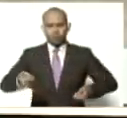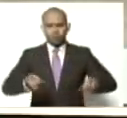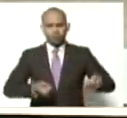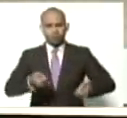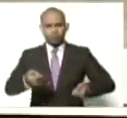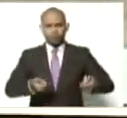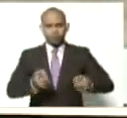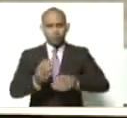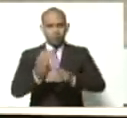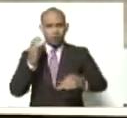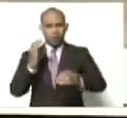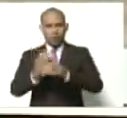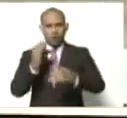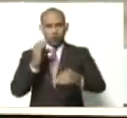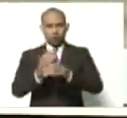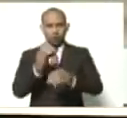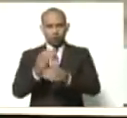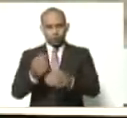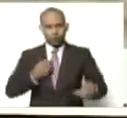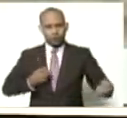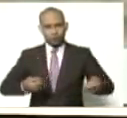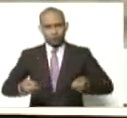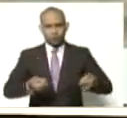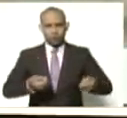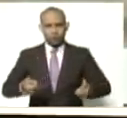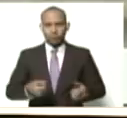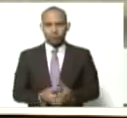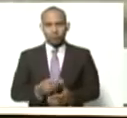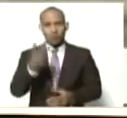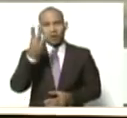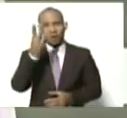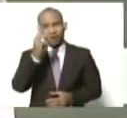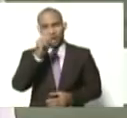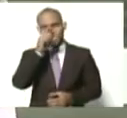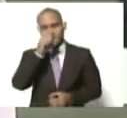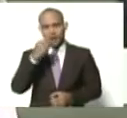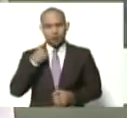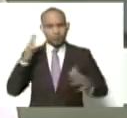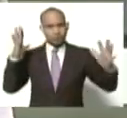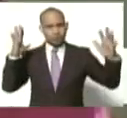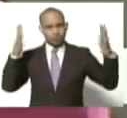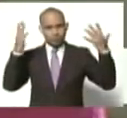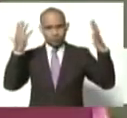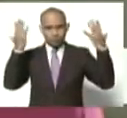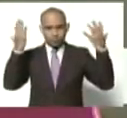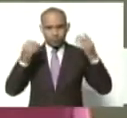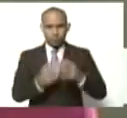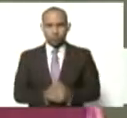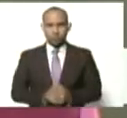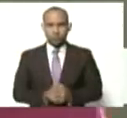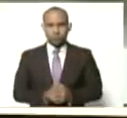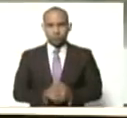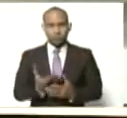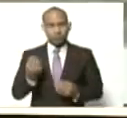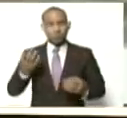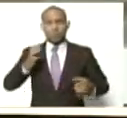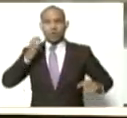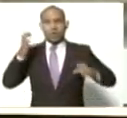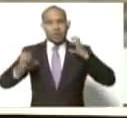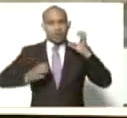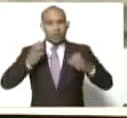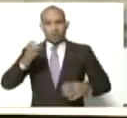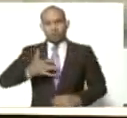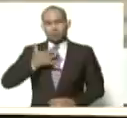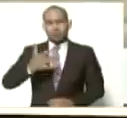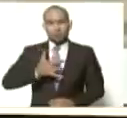operador de transporte superficial. Quiere decir metrobusero. 30 años cumplo. Me da una gran alegría